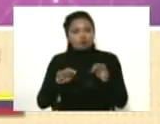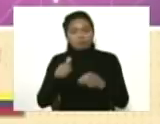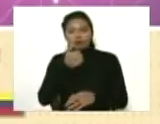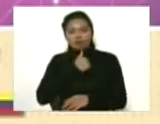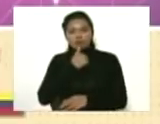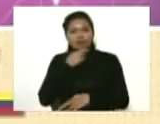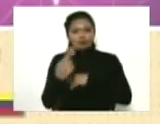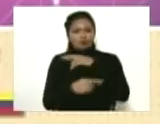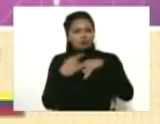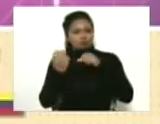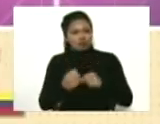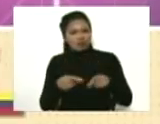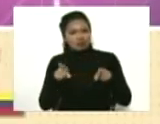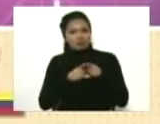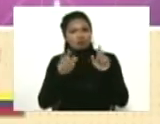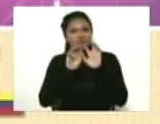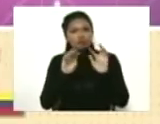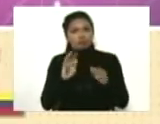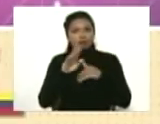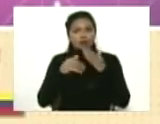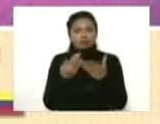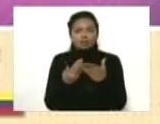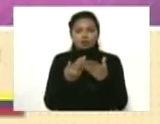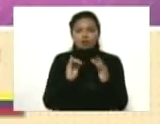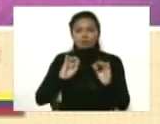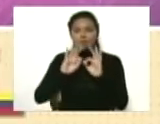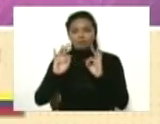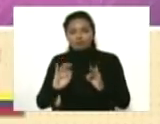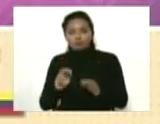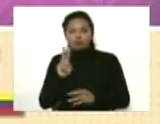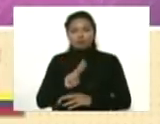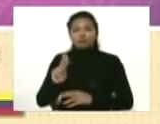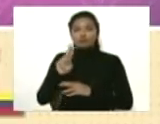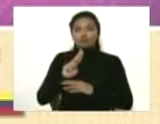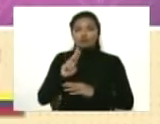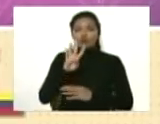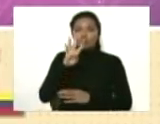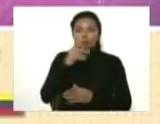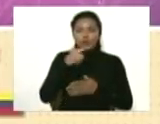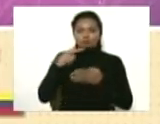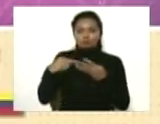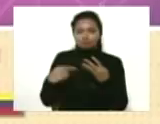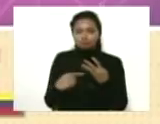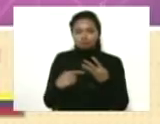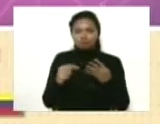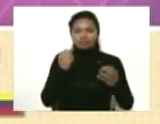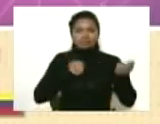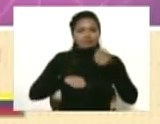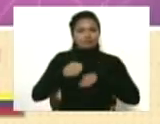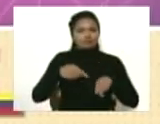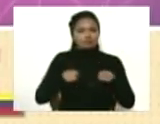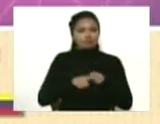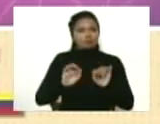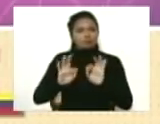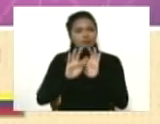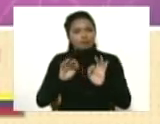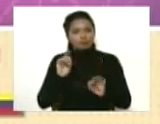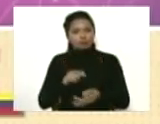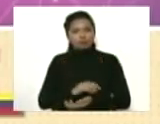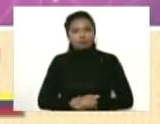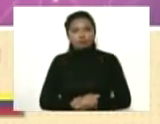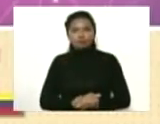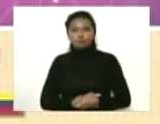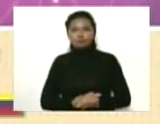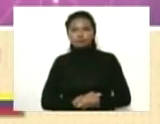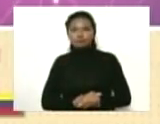resistencia revolucionaria, el cual consiste en utilizar los cuatro elementos defensivos y ofensivos,